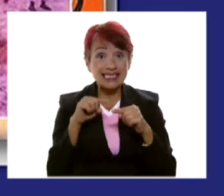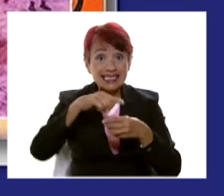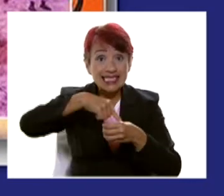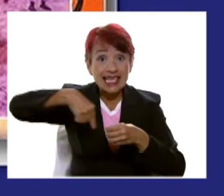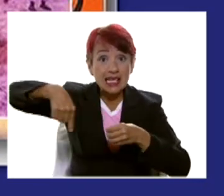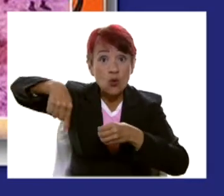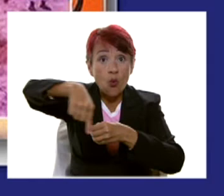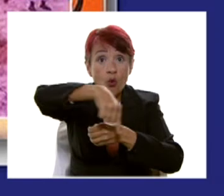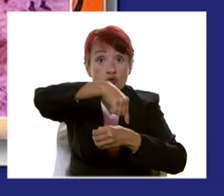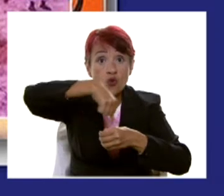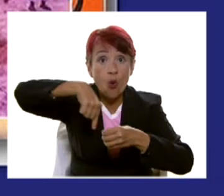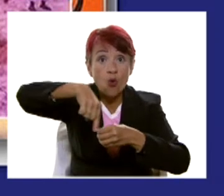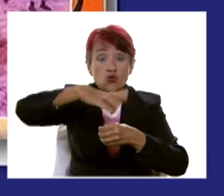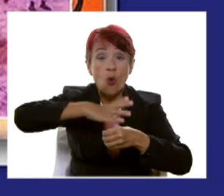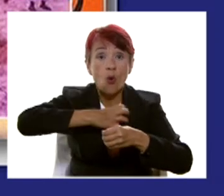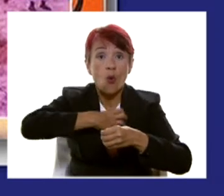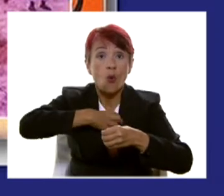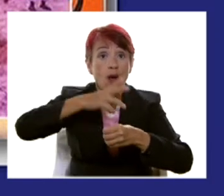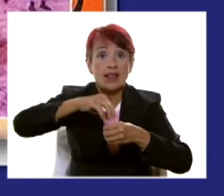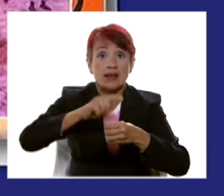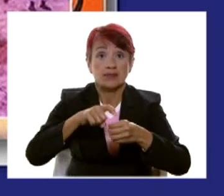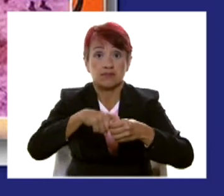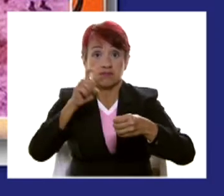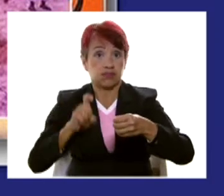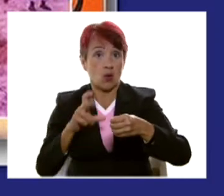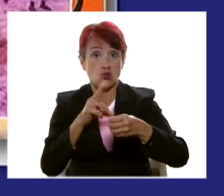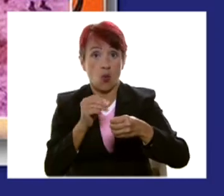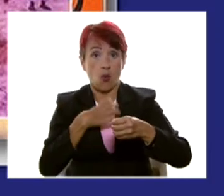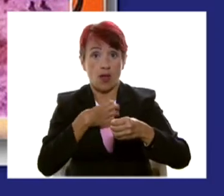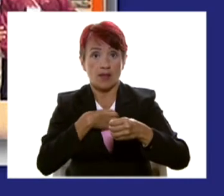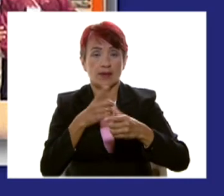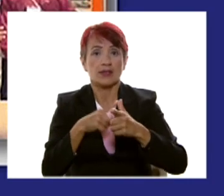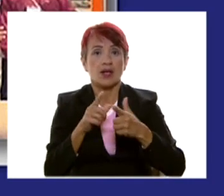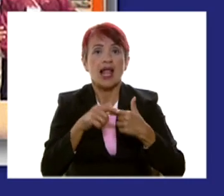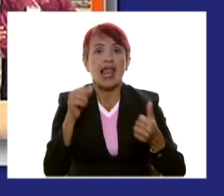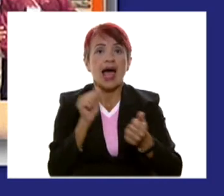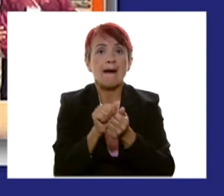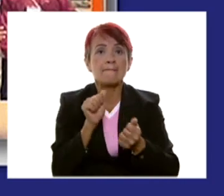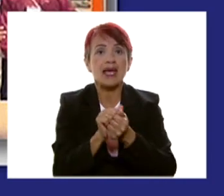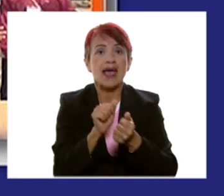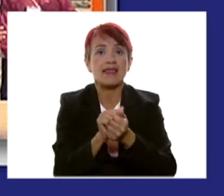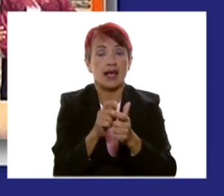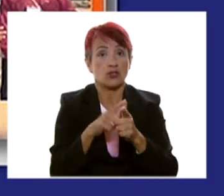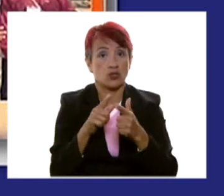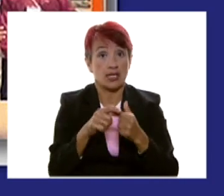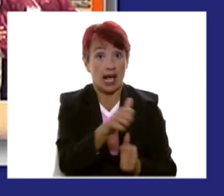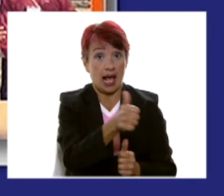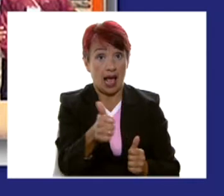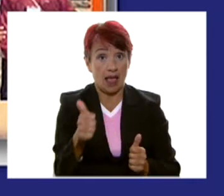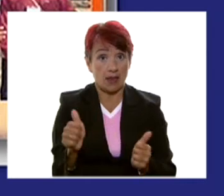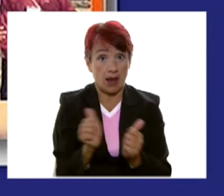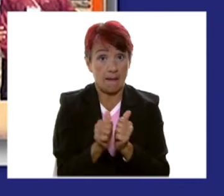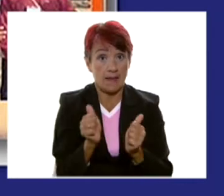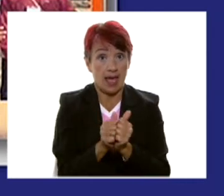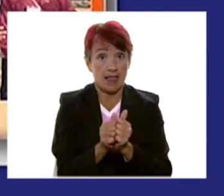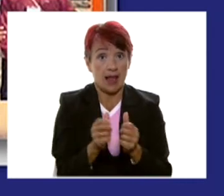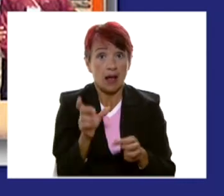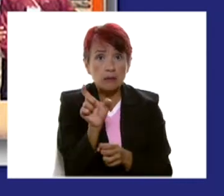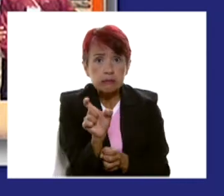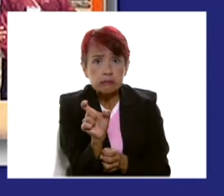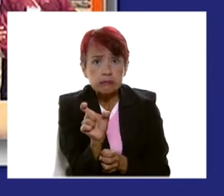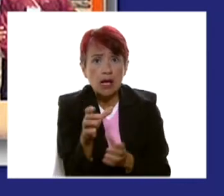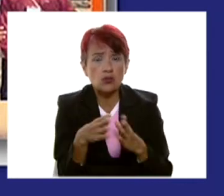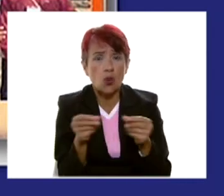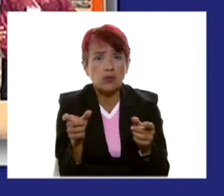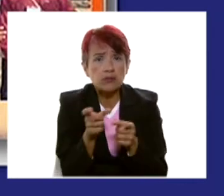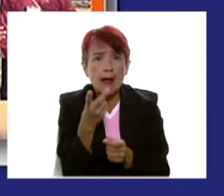tiene derecho a 5 tiros. El lanzamiento de la piedra. Cada jugador tiene una piedra pequeña que lanzará a una distancia aproximada